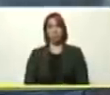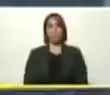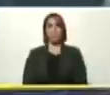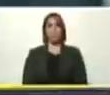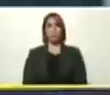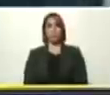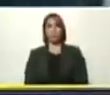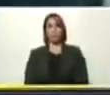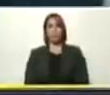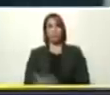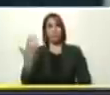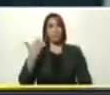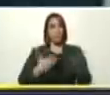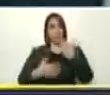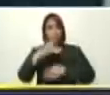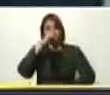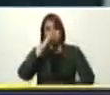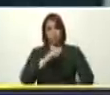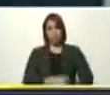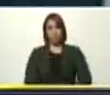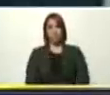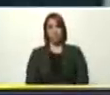hace unos años